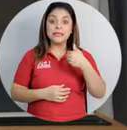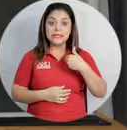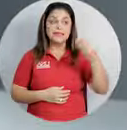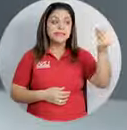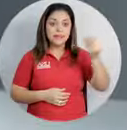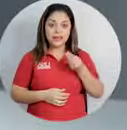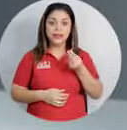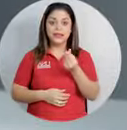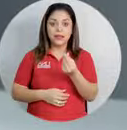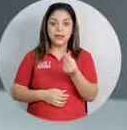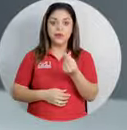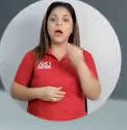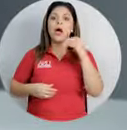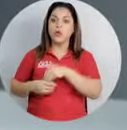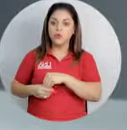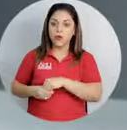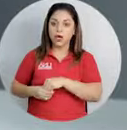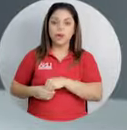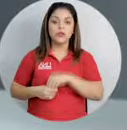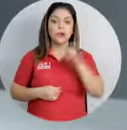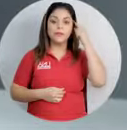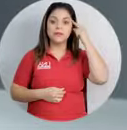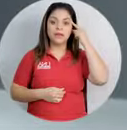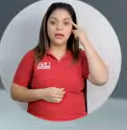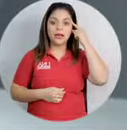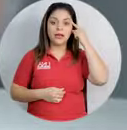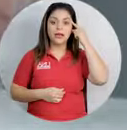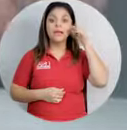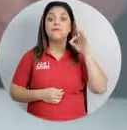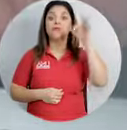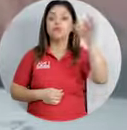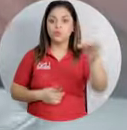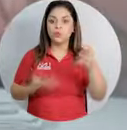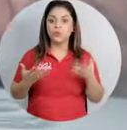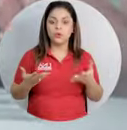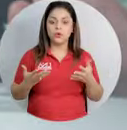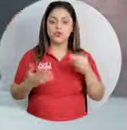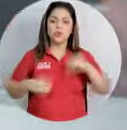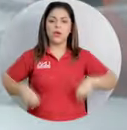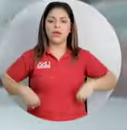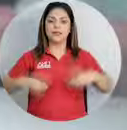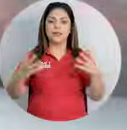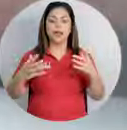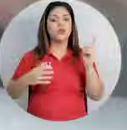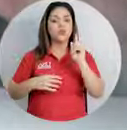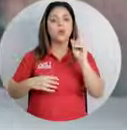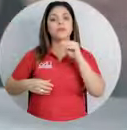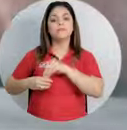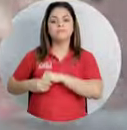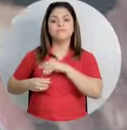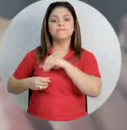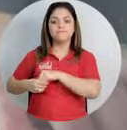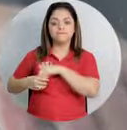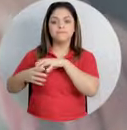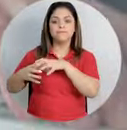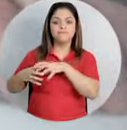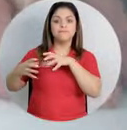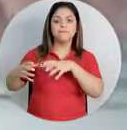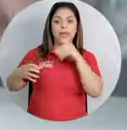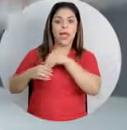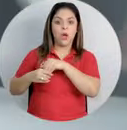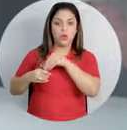que se tiene, pensando a futuro, y no pensando en gastarlo, sino pensar en llegar a ir haciendo un capital.